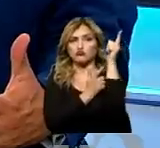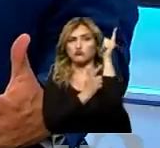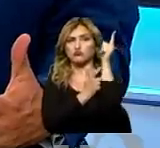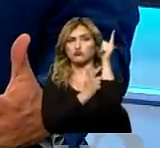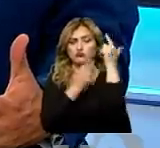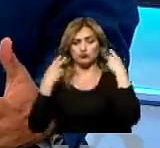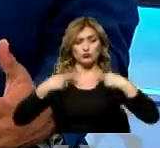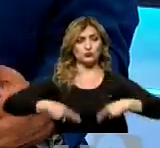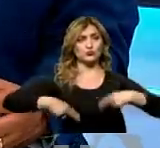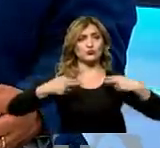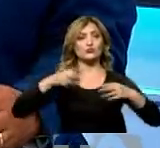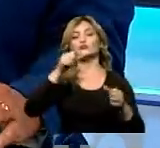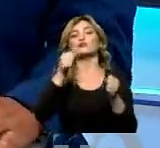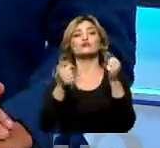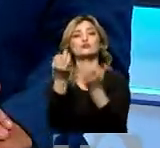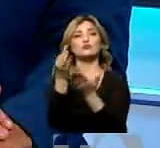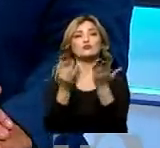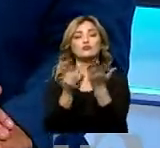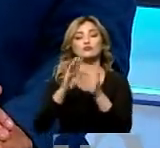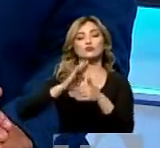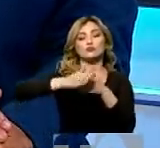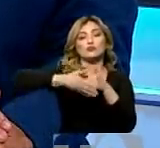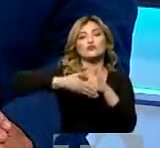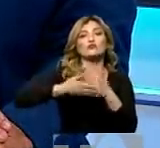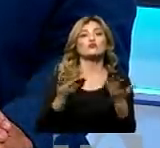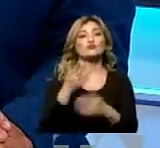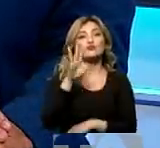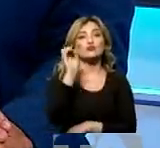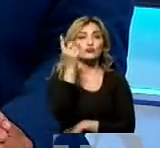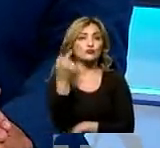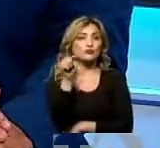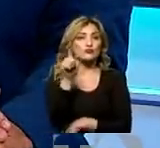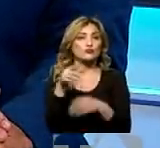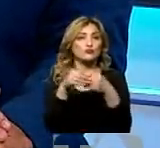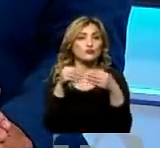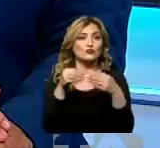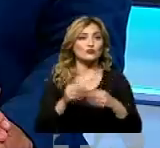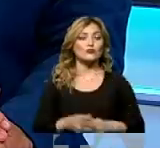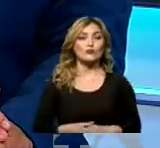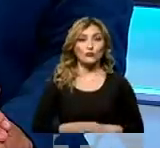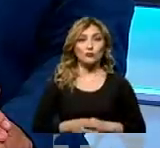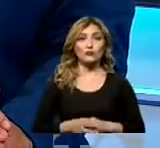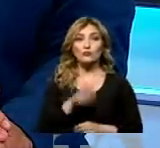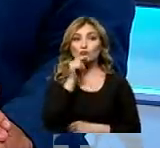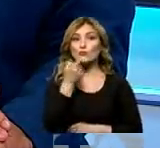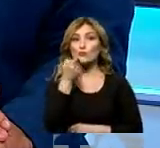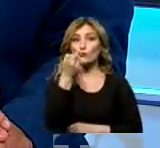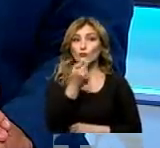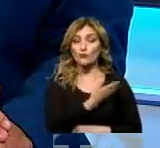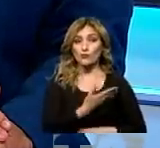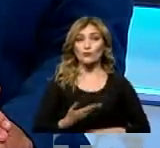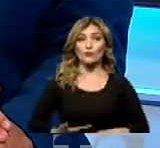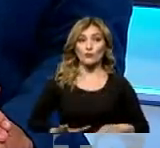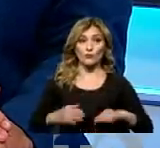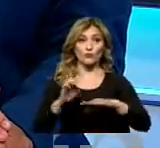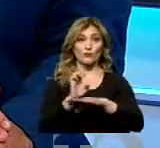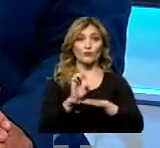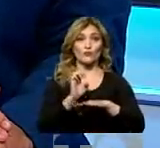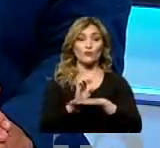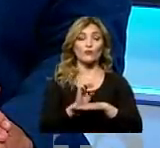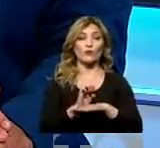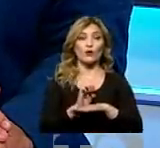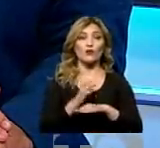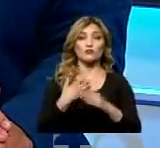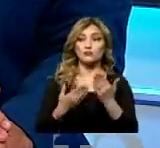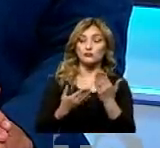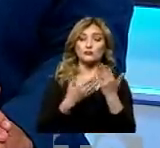uniformes y vehículos en este año con un presupuesto adicional de 50 millones de dólares. Así lo anunció hoy el presidente de la República durante la